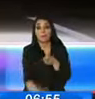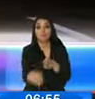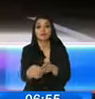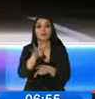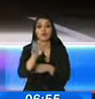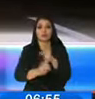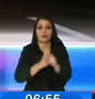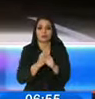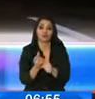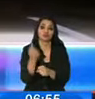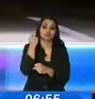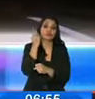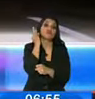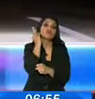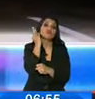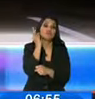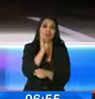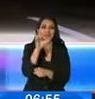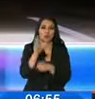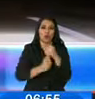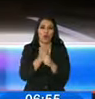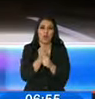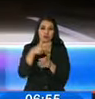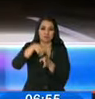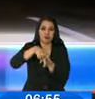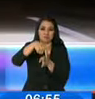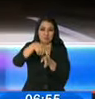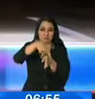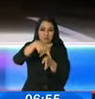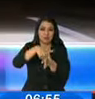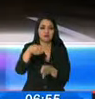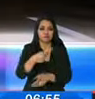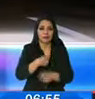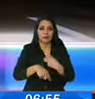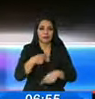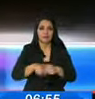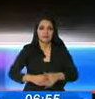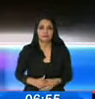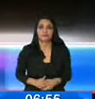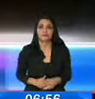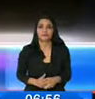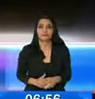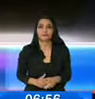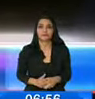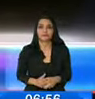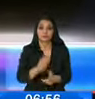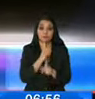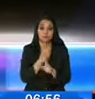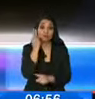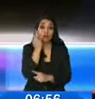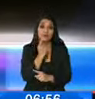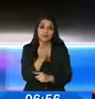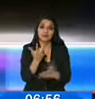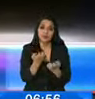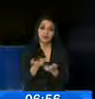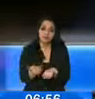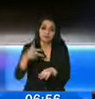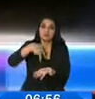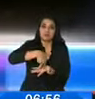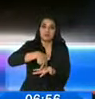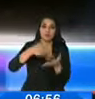una mujer de 25 años de edad, quien viajaba en la moto, resultó herida. Sí, de hecho la chica también ha querido levantarse y